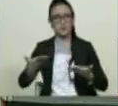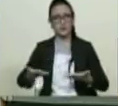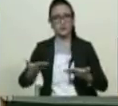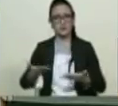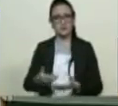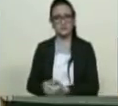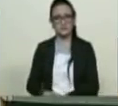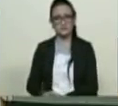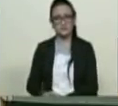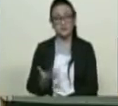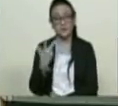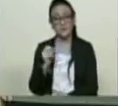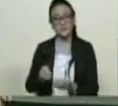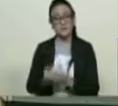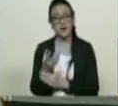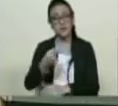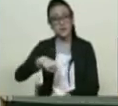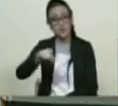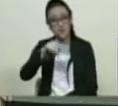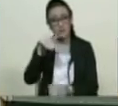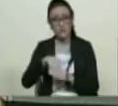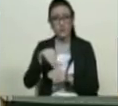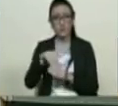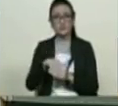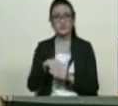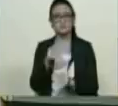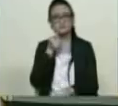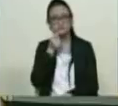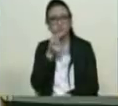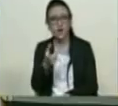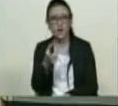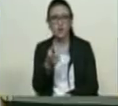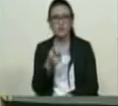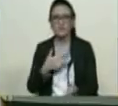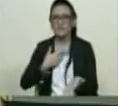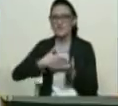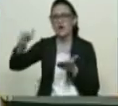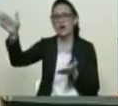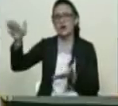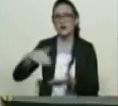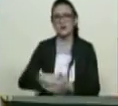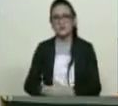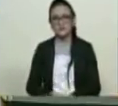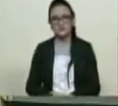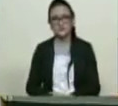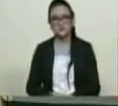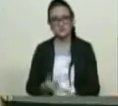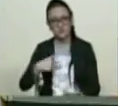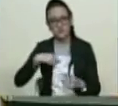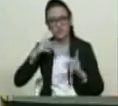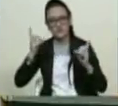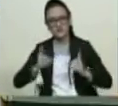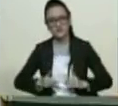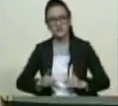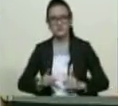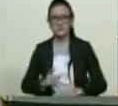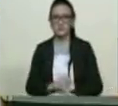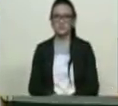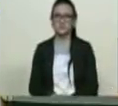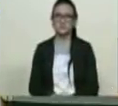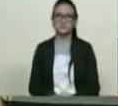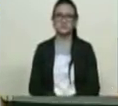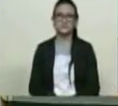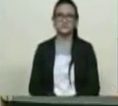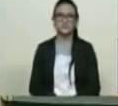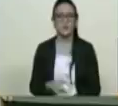Muchachos, el 20 de mayo, cuando ustedes estén votando, le están diciendo a esa gente, fuera de aquí. Aquí decidimos nosotros, para bien o para mal.